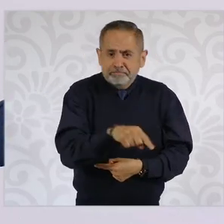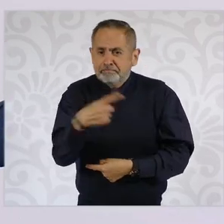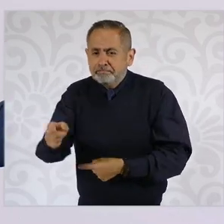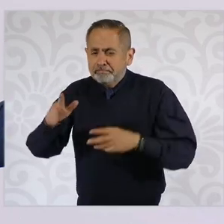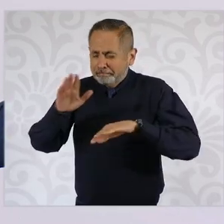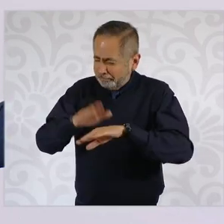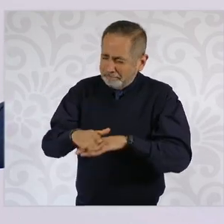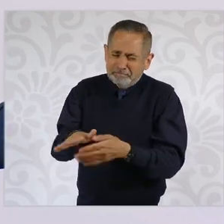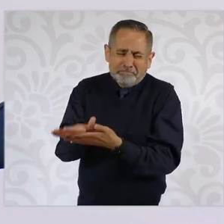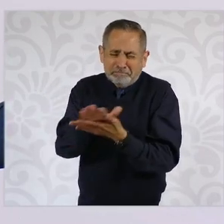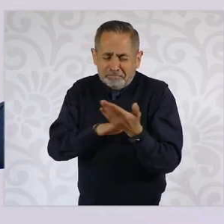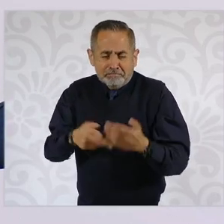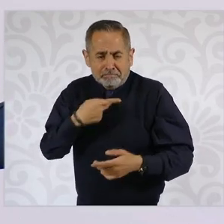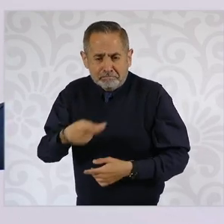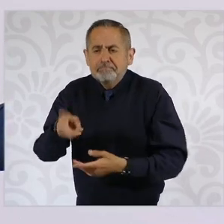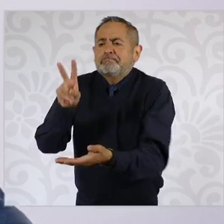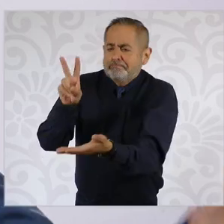humilde.